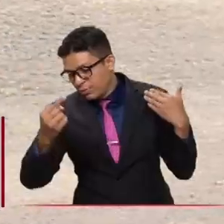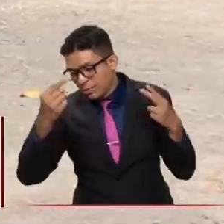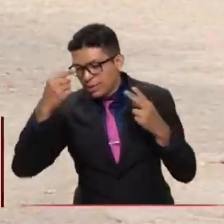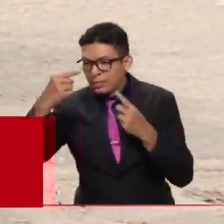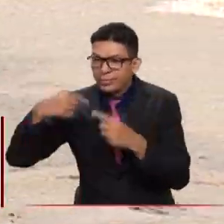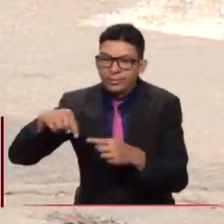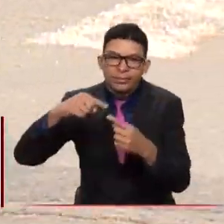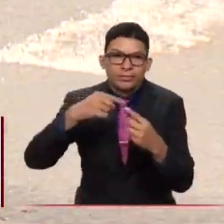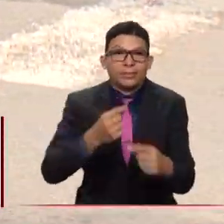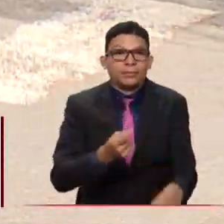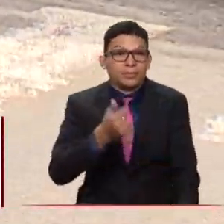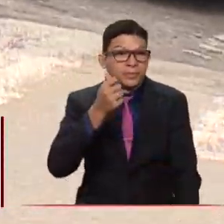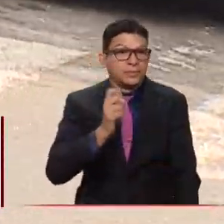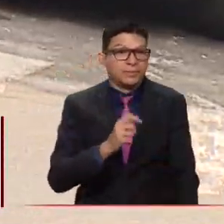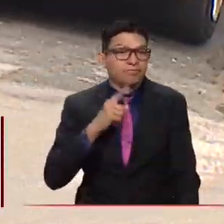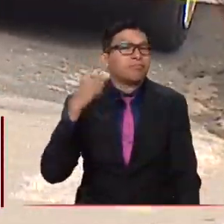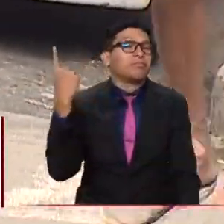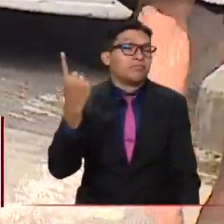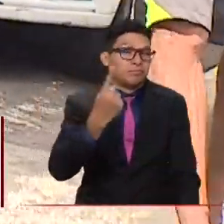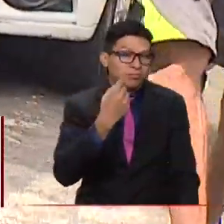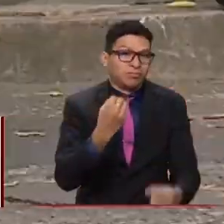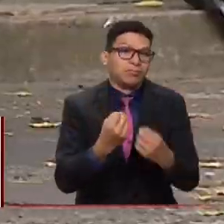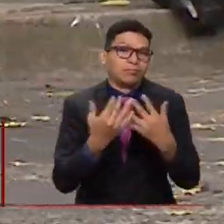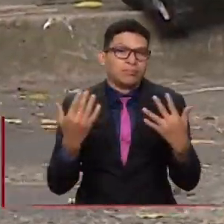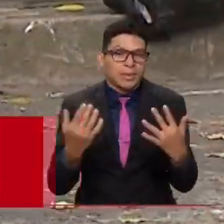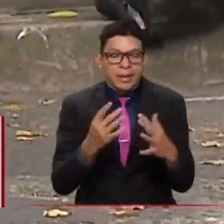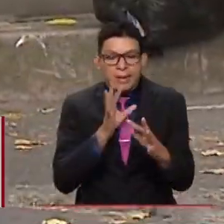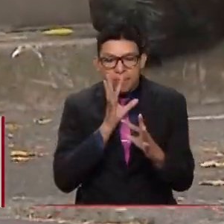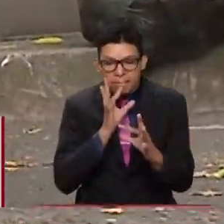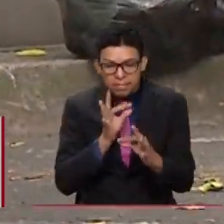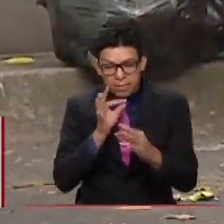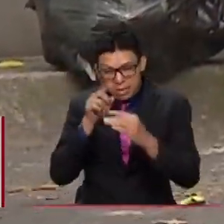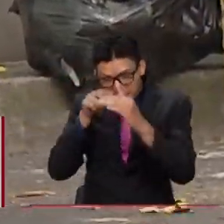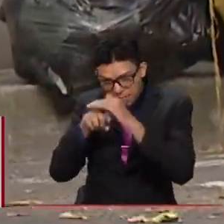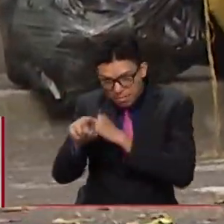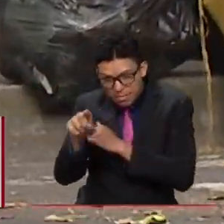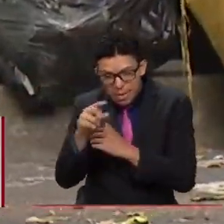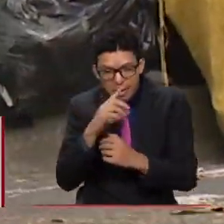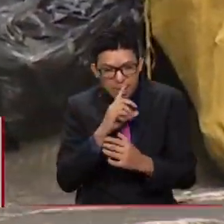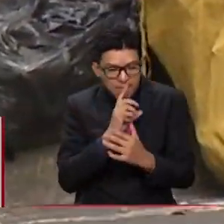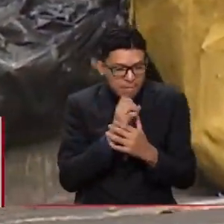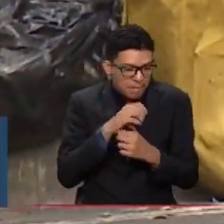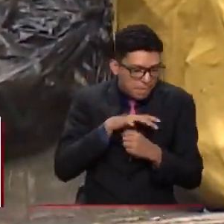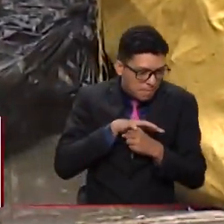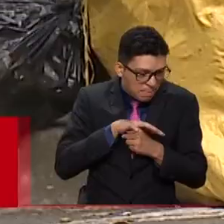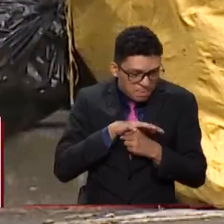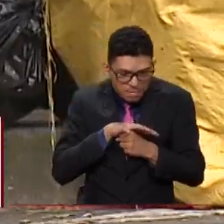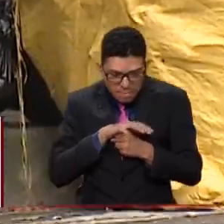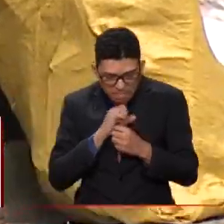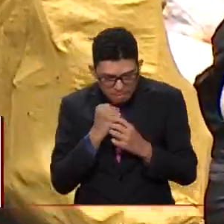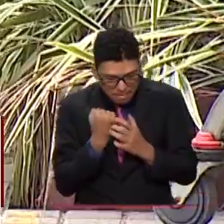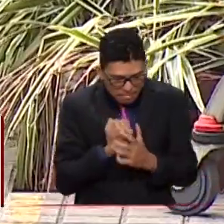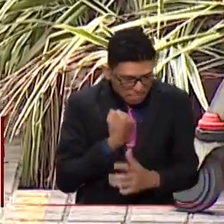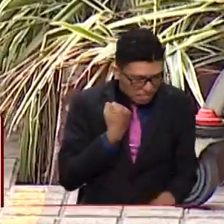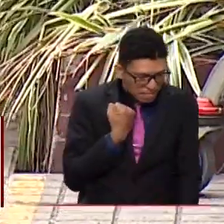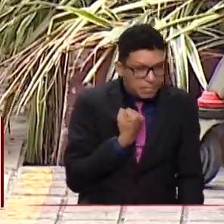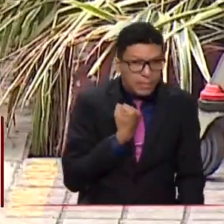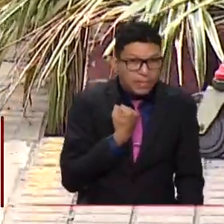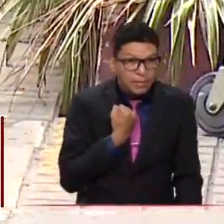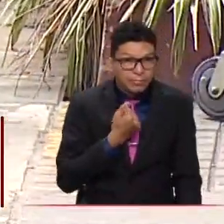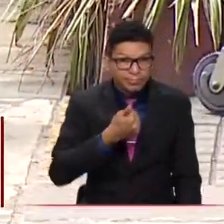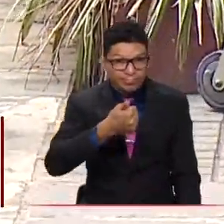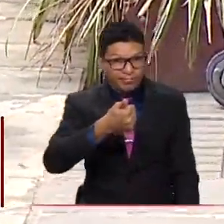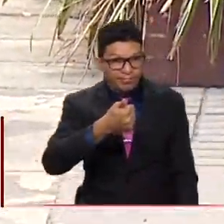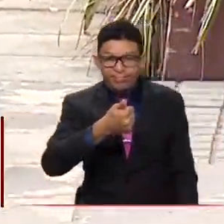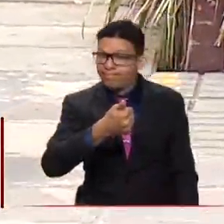Y ese parece ser el común denominador. Callar, huir y reprimirse. Pero según los expertos no es lo indicado, pues